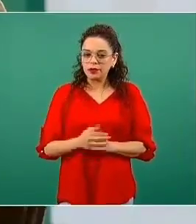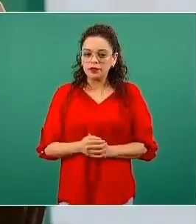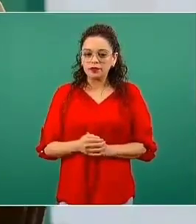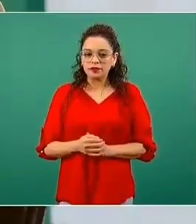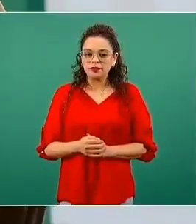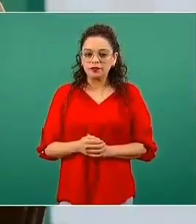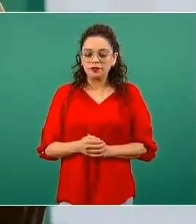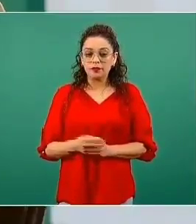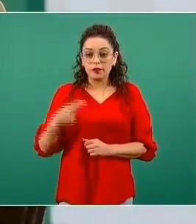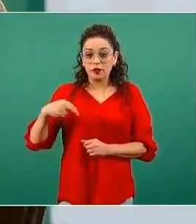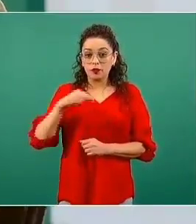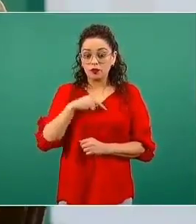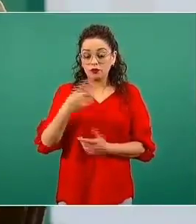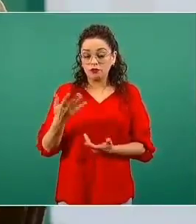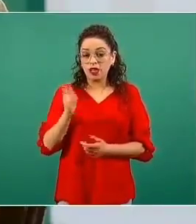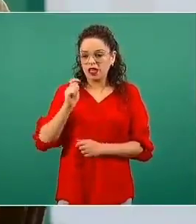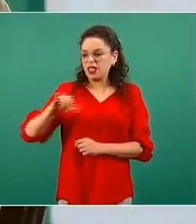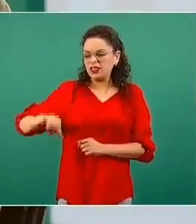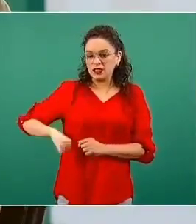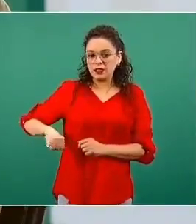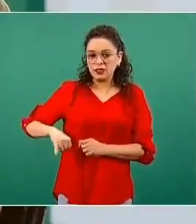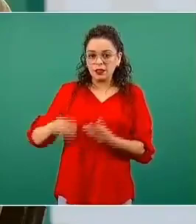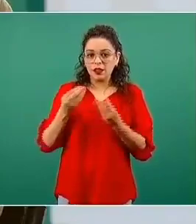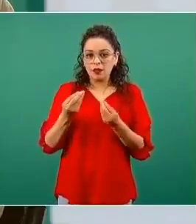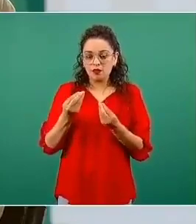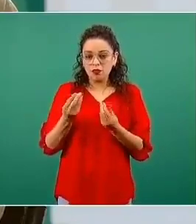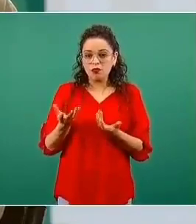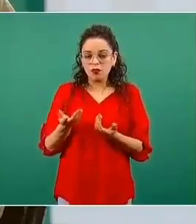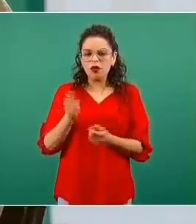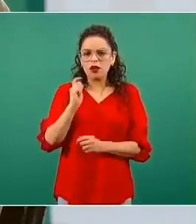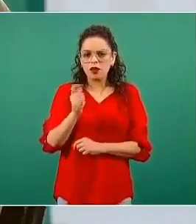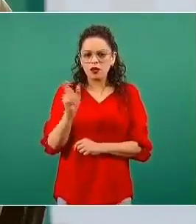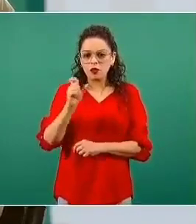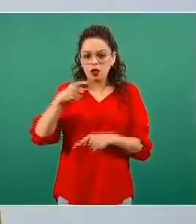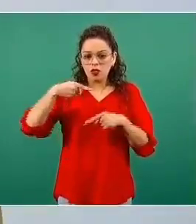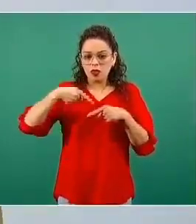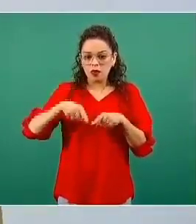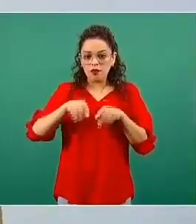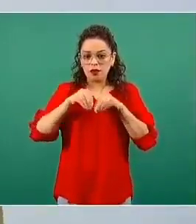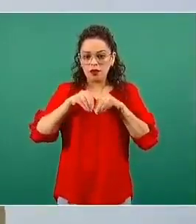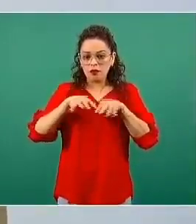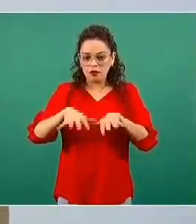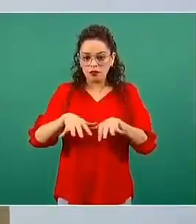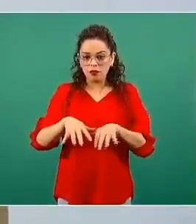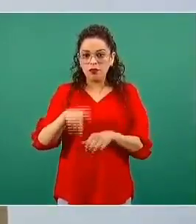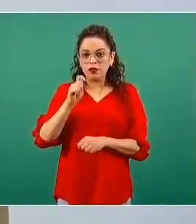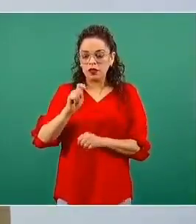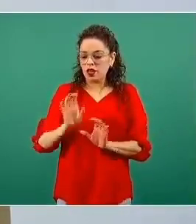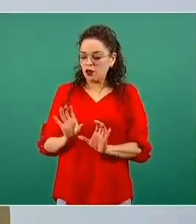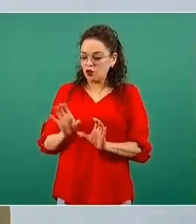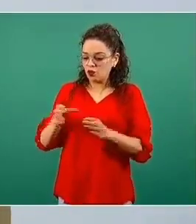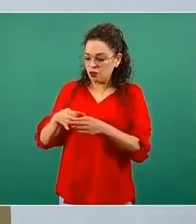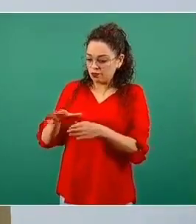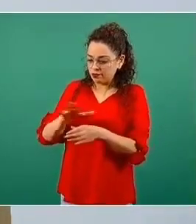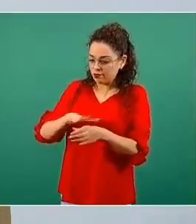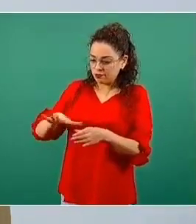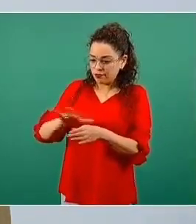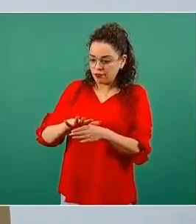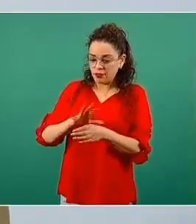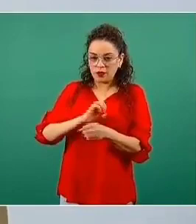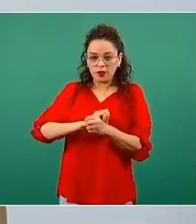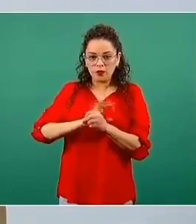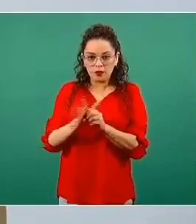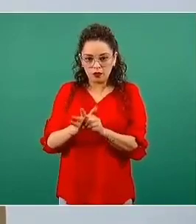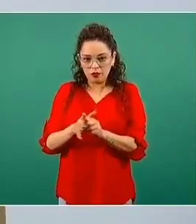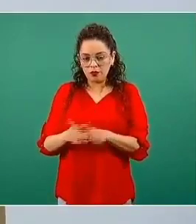hemos estado como muy interesados es, desde que lanzamos lo que llamamos el COVID comunitario o el fortalecimiento de la atención primaria de